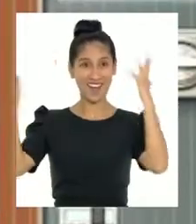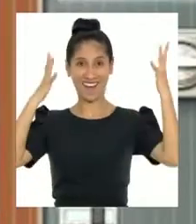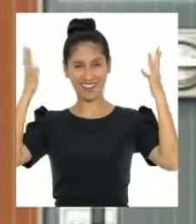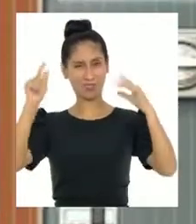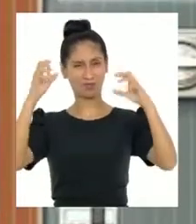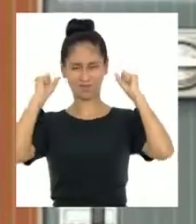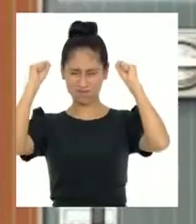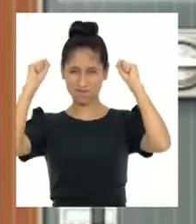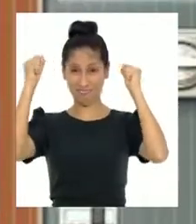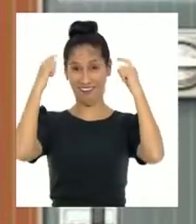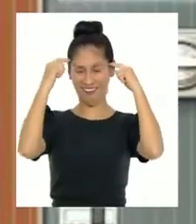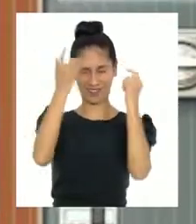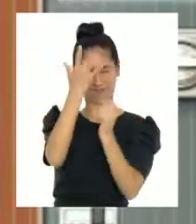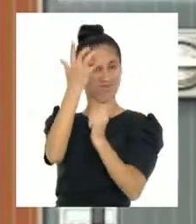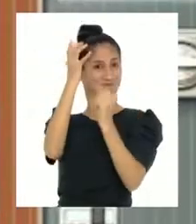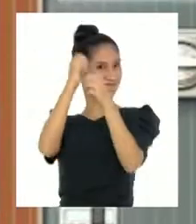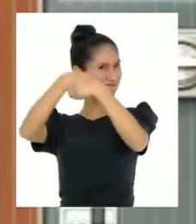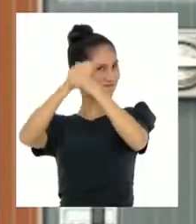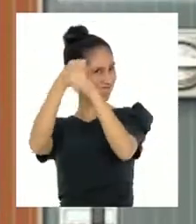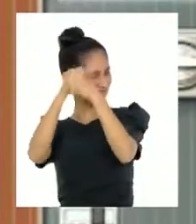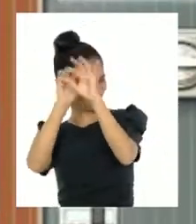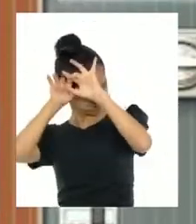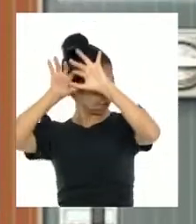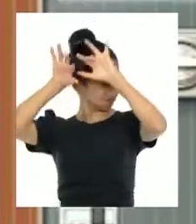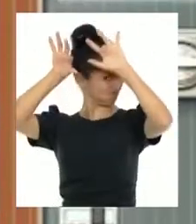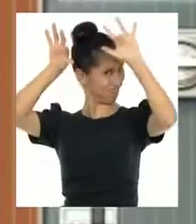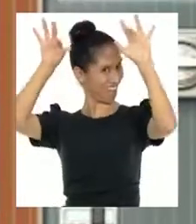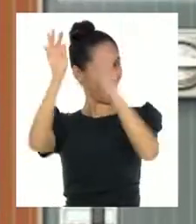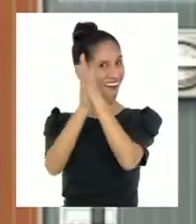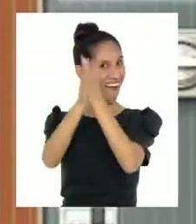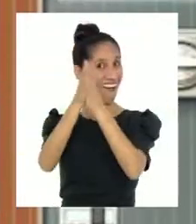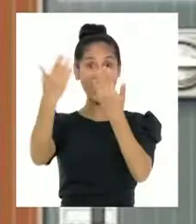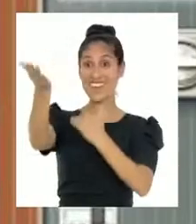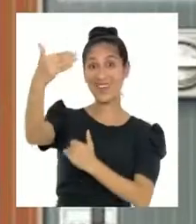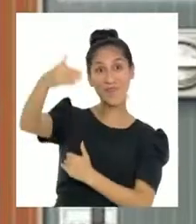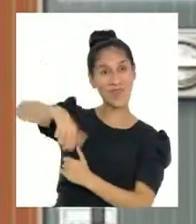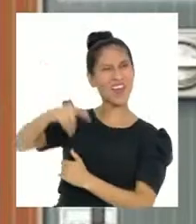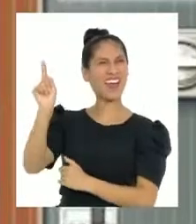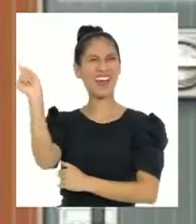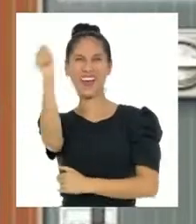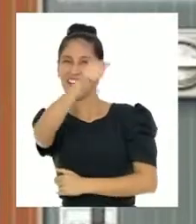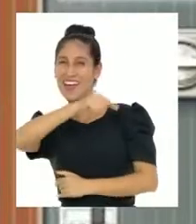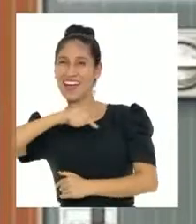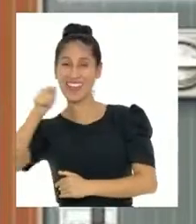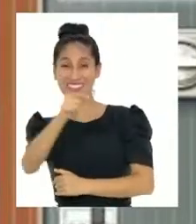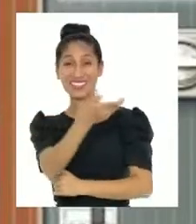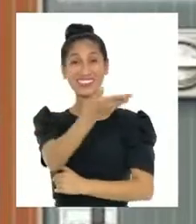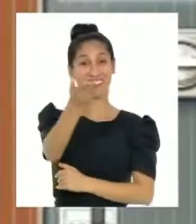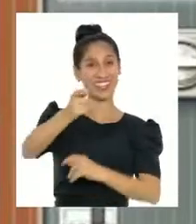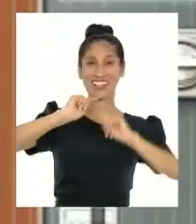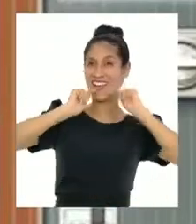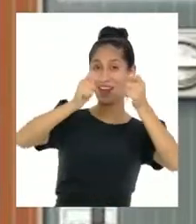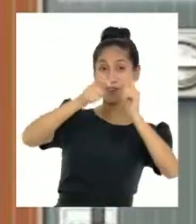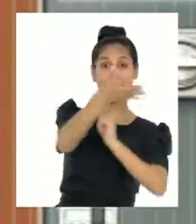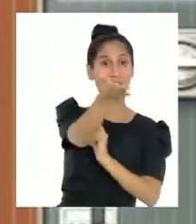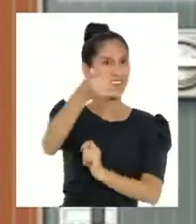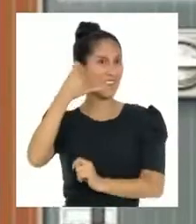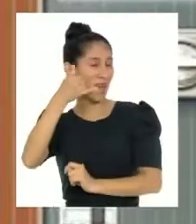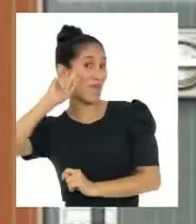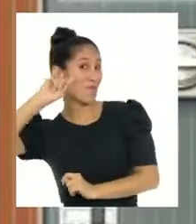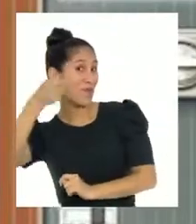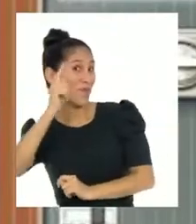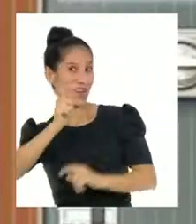la memoria, es automático, un milagro de la ciencia. ¡Llame ya! A los primeros que llamen les regalaremos una elegante cajita en la que